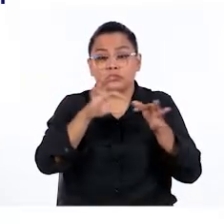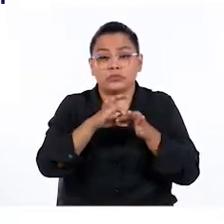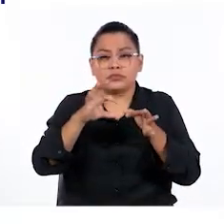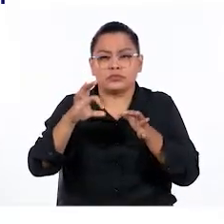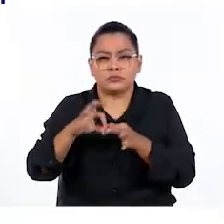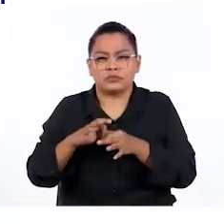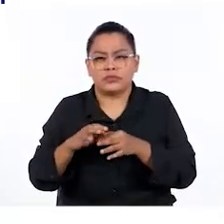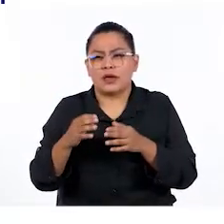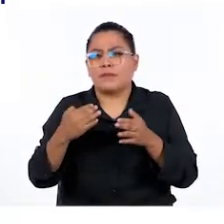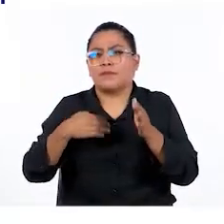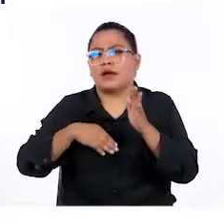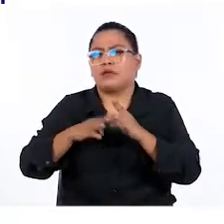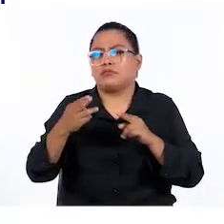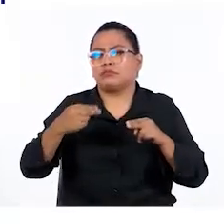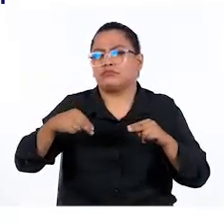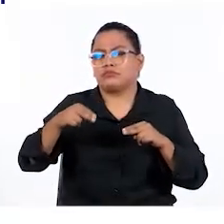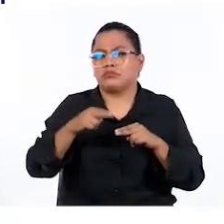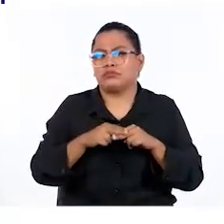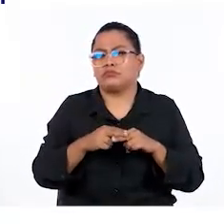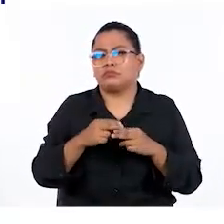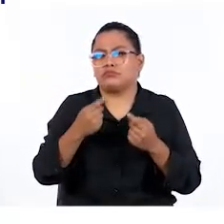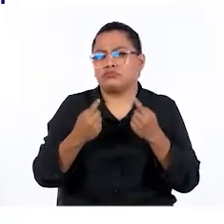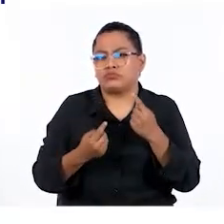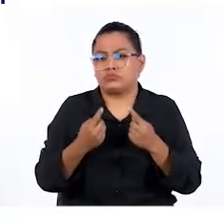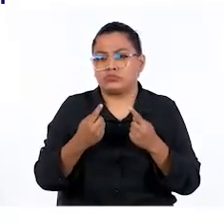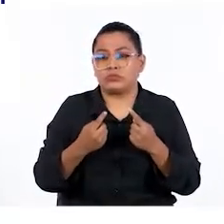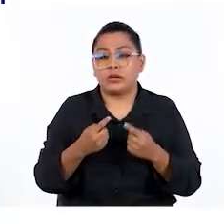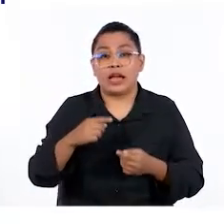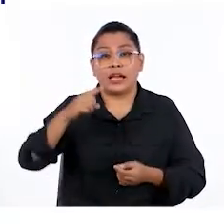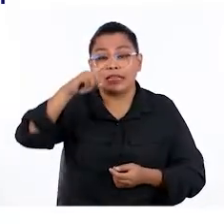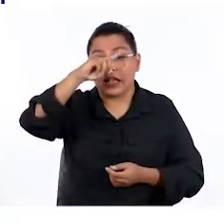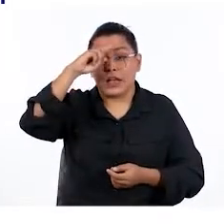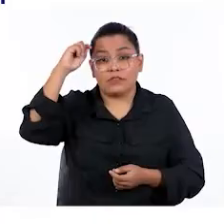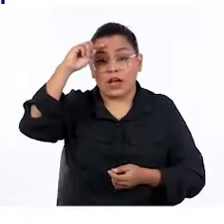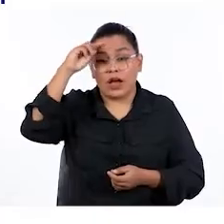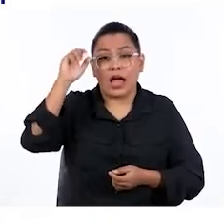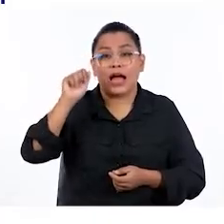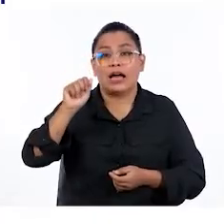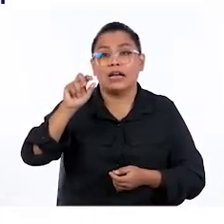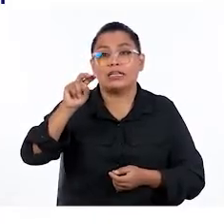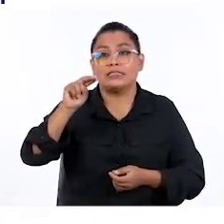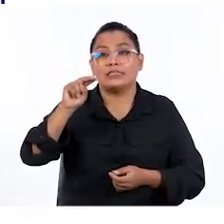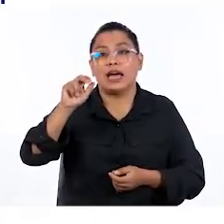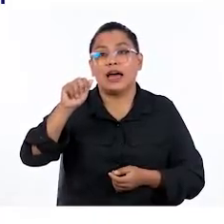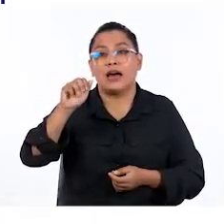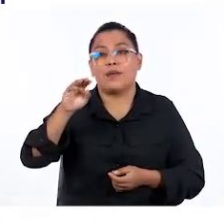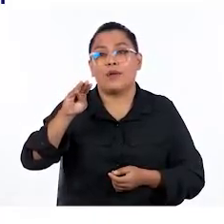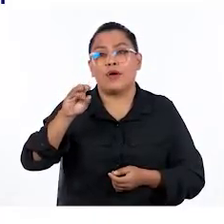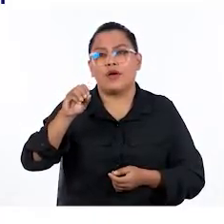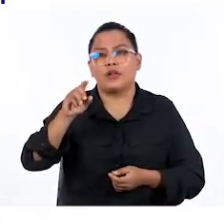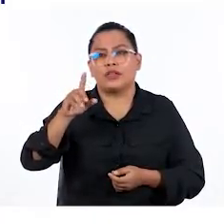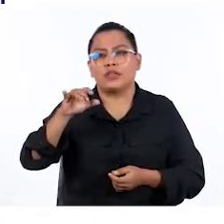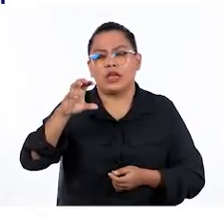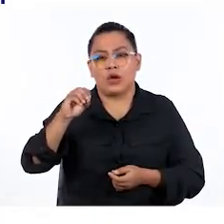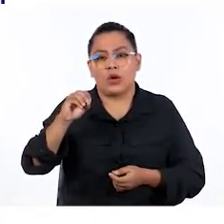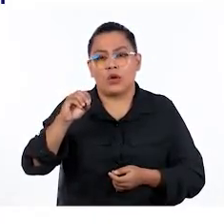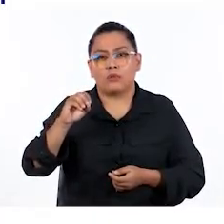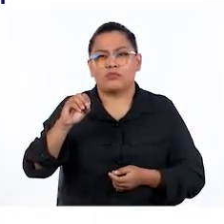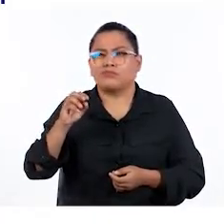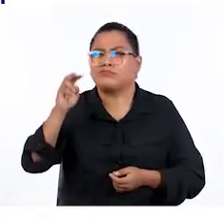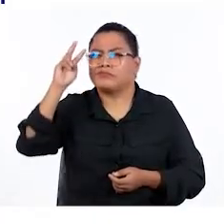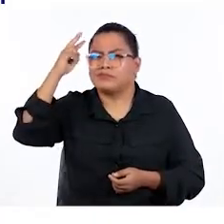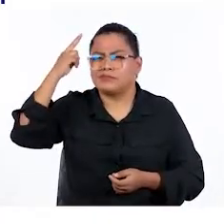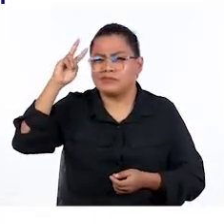que tenemos para poder subsistir es el trabajo anabólico que permite el anabolismo. ¿Y qué podrá hacer el